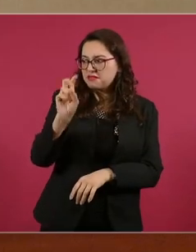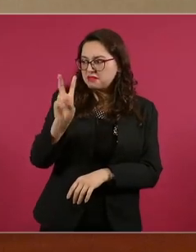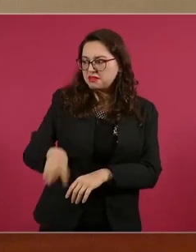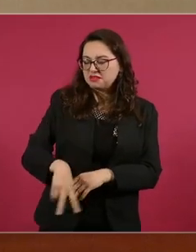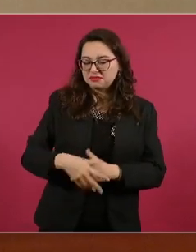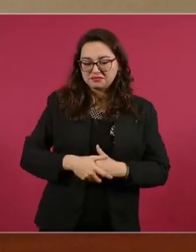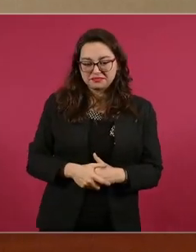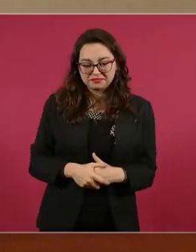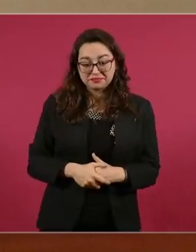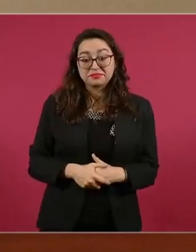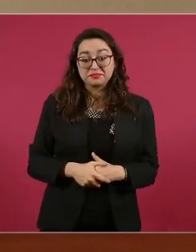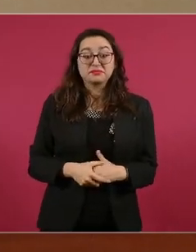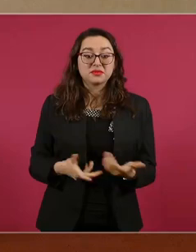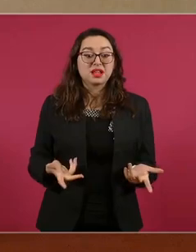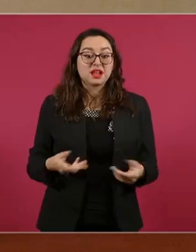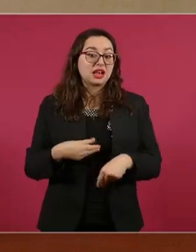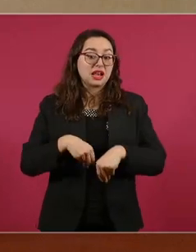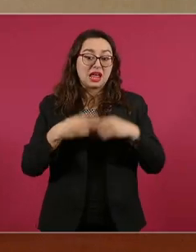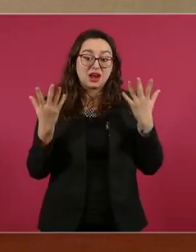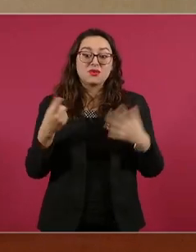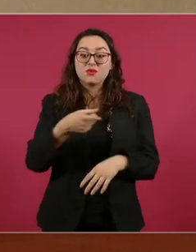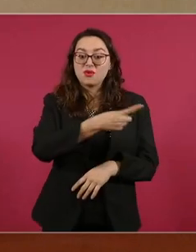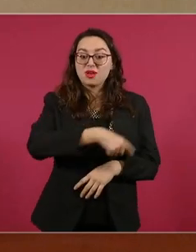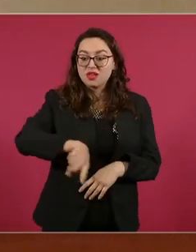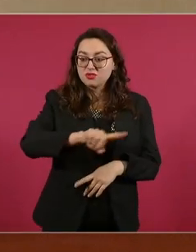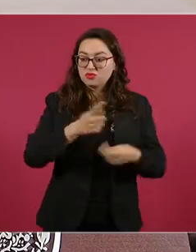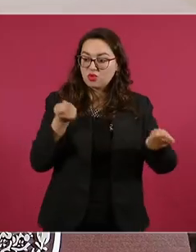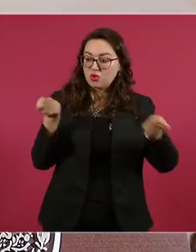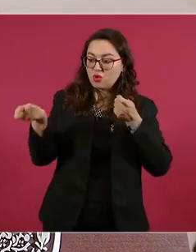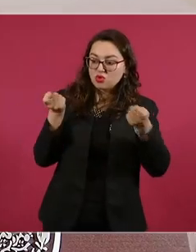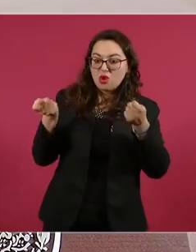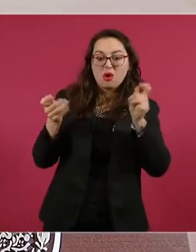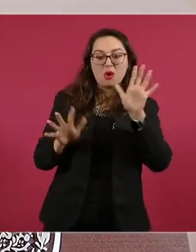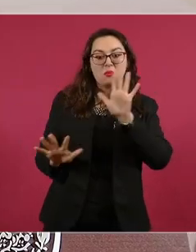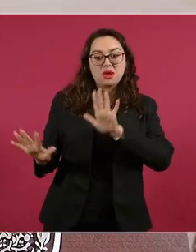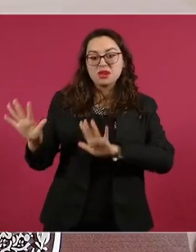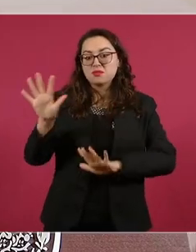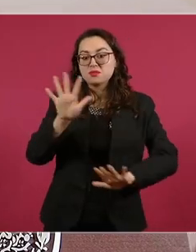es una forma de control y de manipulación